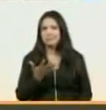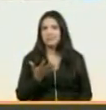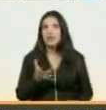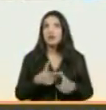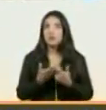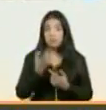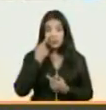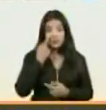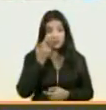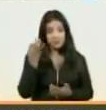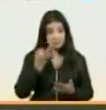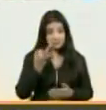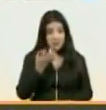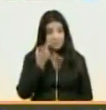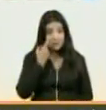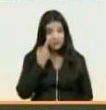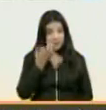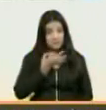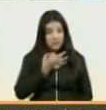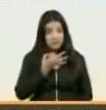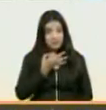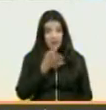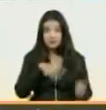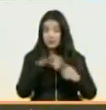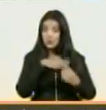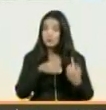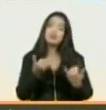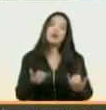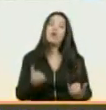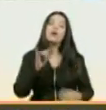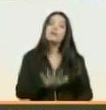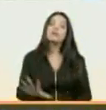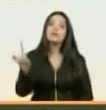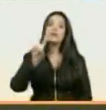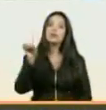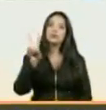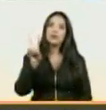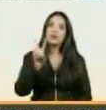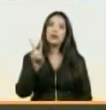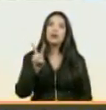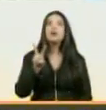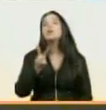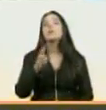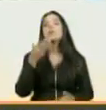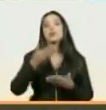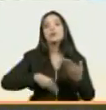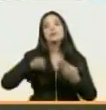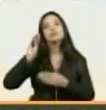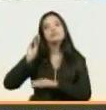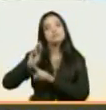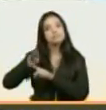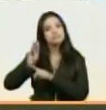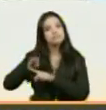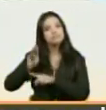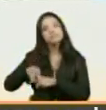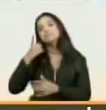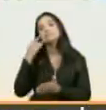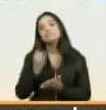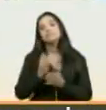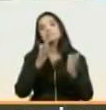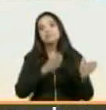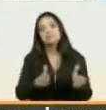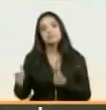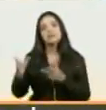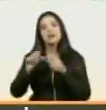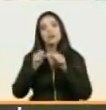ustedes vean, para que vean en la situación que se encuentra el país. Por lo tanto, que es un llamado a la senderice, a la mesura y a la ponderación para que reine